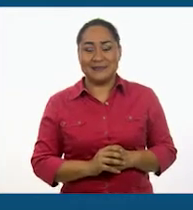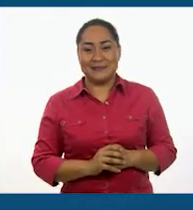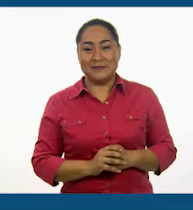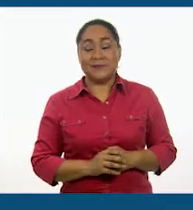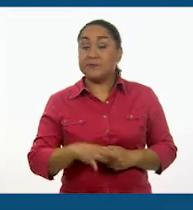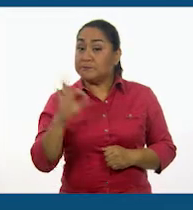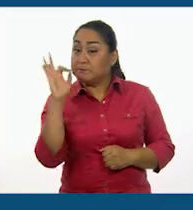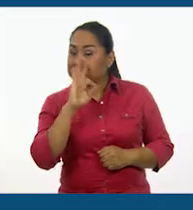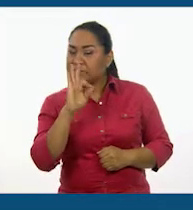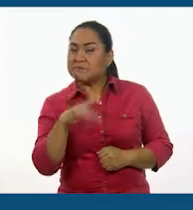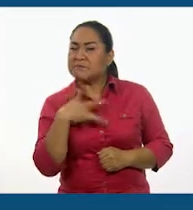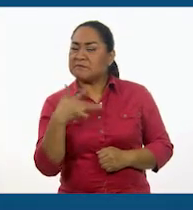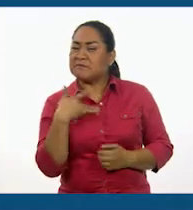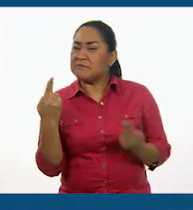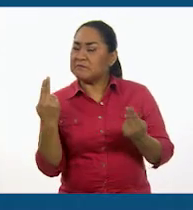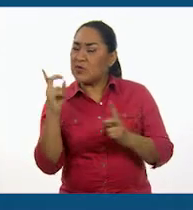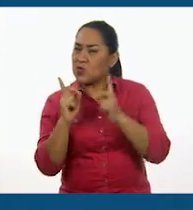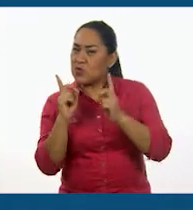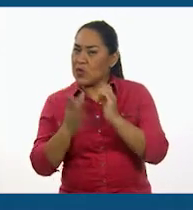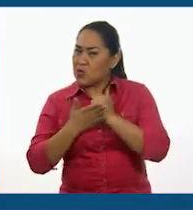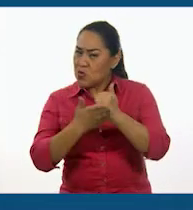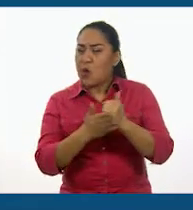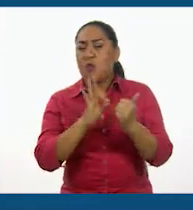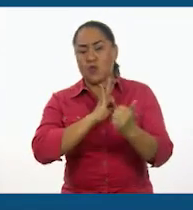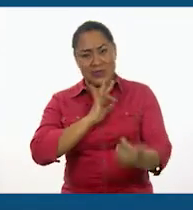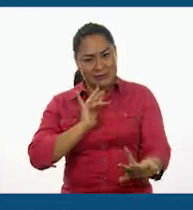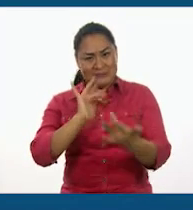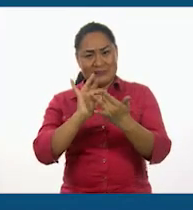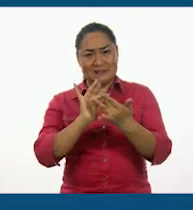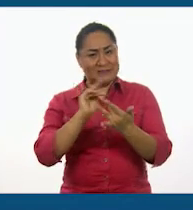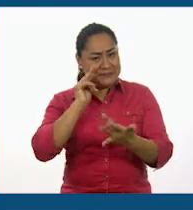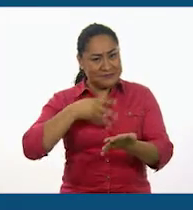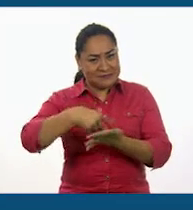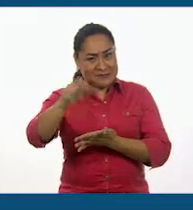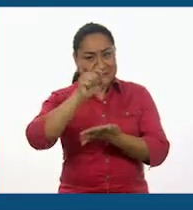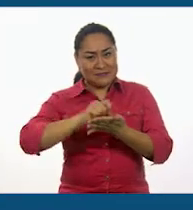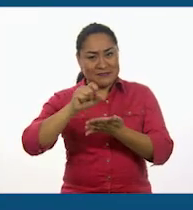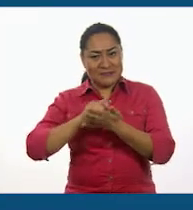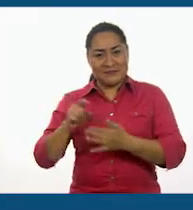Si necesitas ayuda para responder tus dudas, contáctanos.